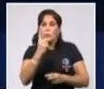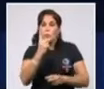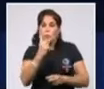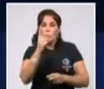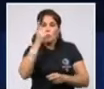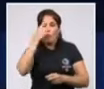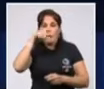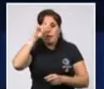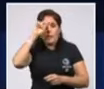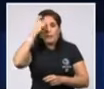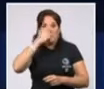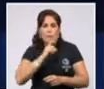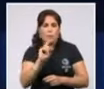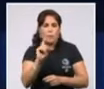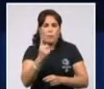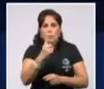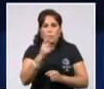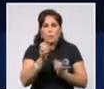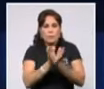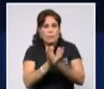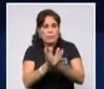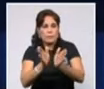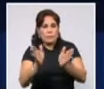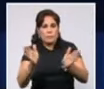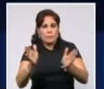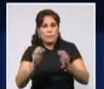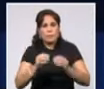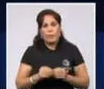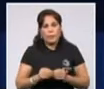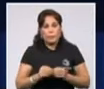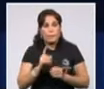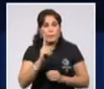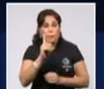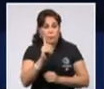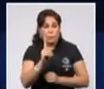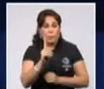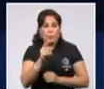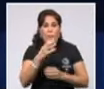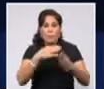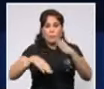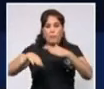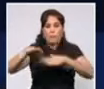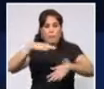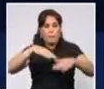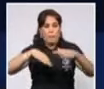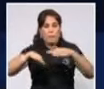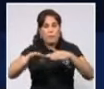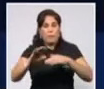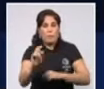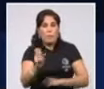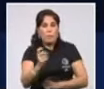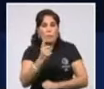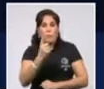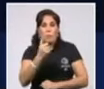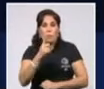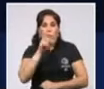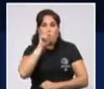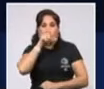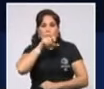Lisa, un caso de San Miguel del Padrón, un caso de Playa, y un caso del